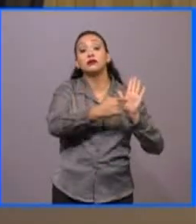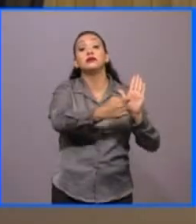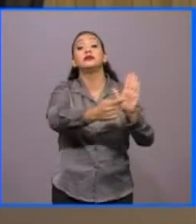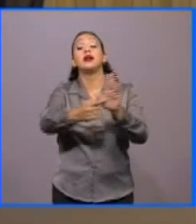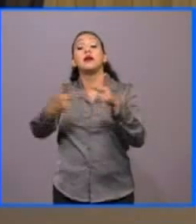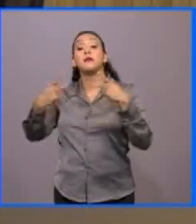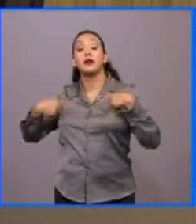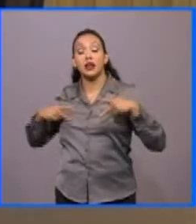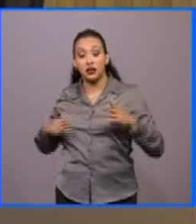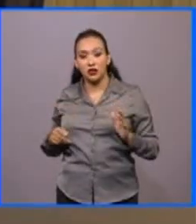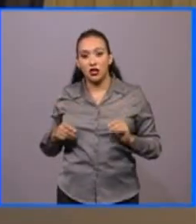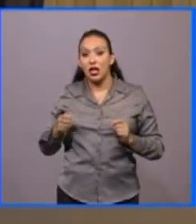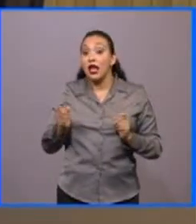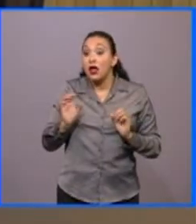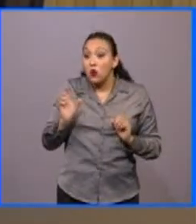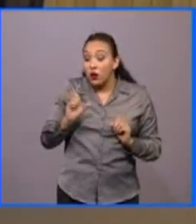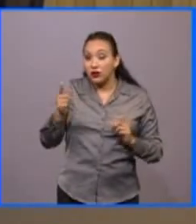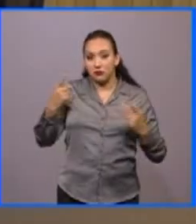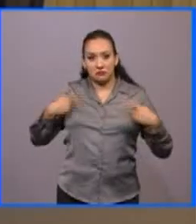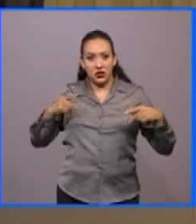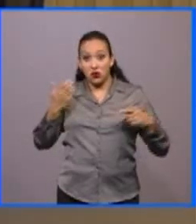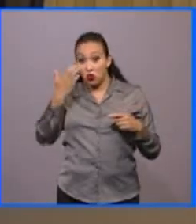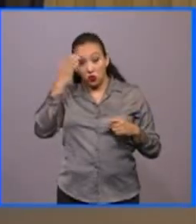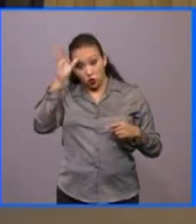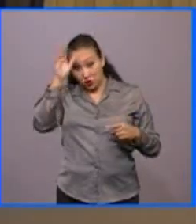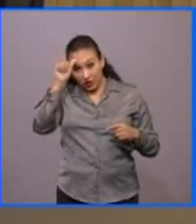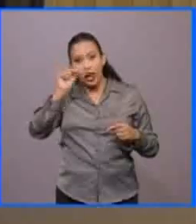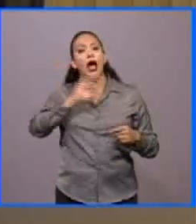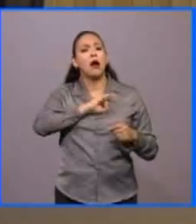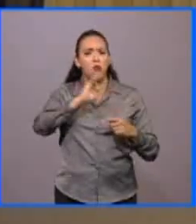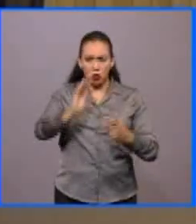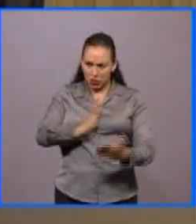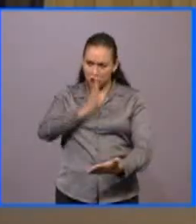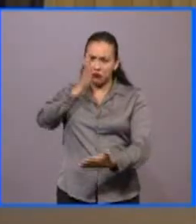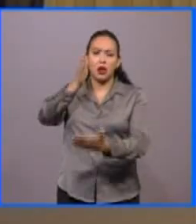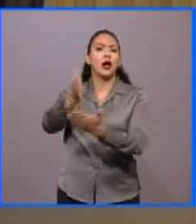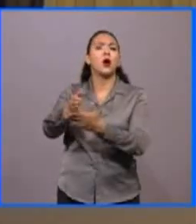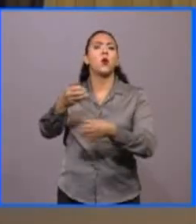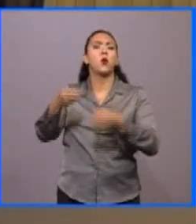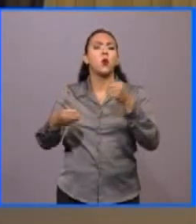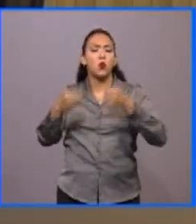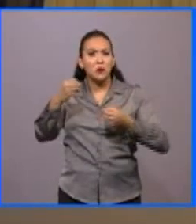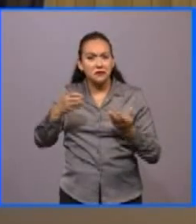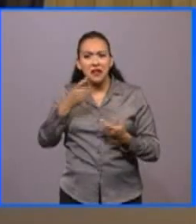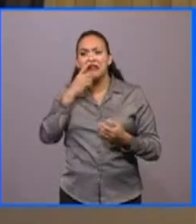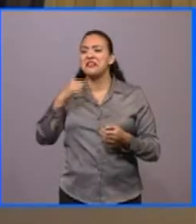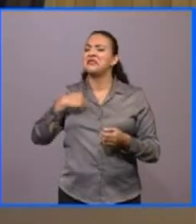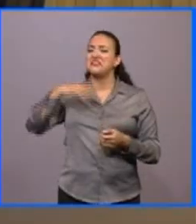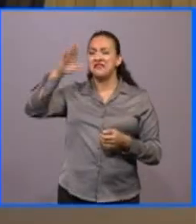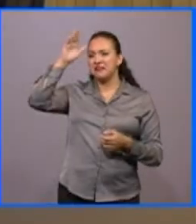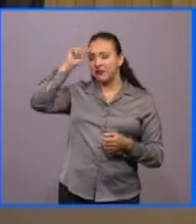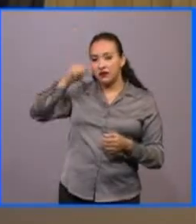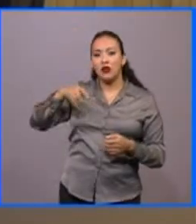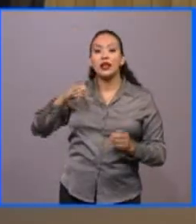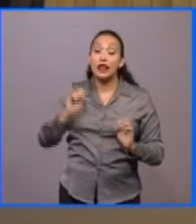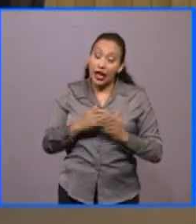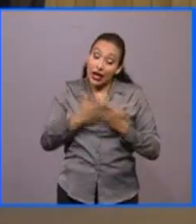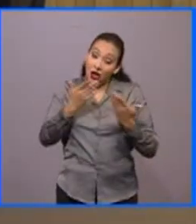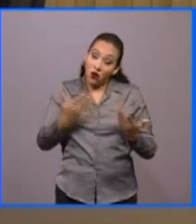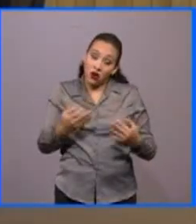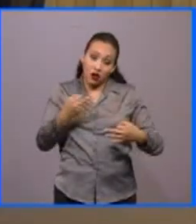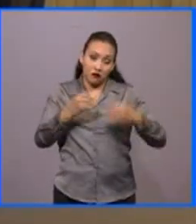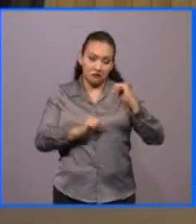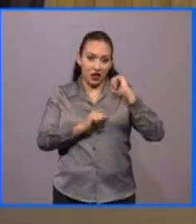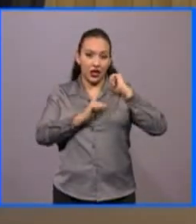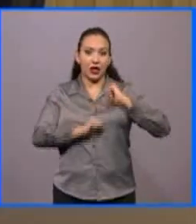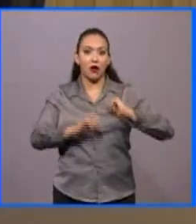que quienes no estén de acuerdo puedan acudir a los medios jurisdiccionales y sean los tribunales quienes